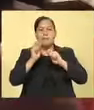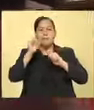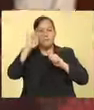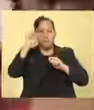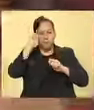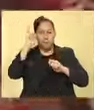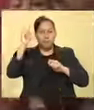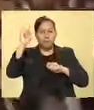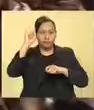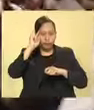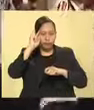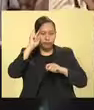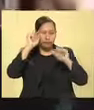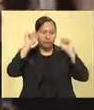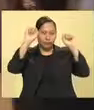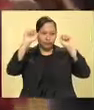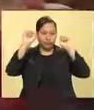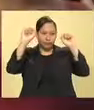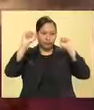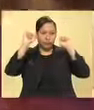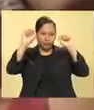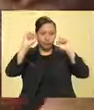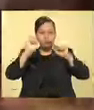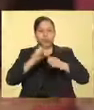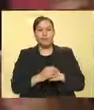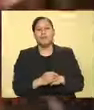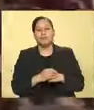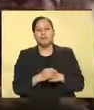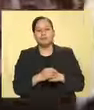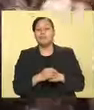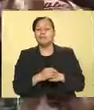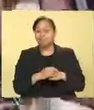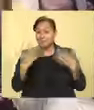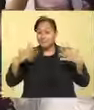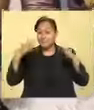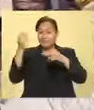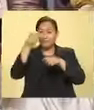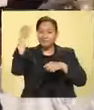bimbomba! ¡Diablos! ¡Diablos! ¡La, la, la!